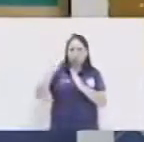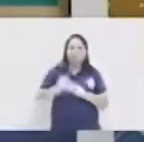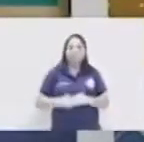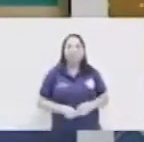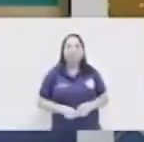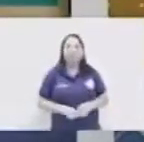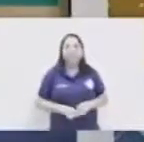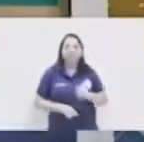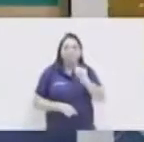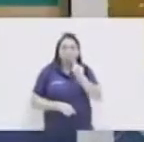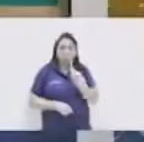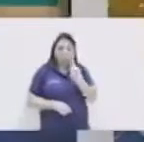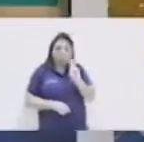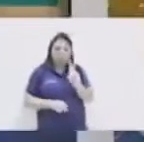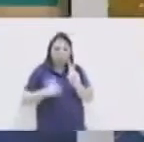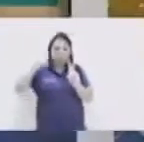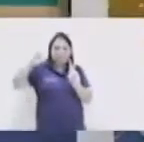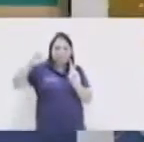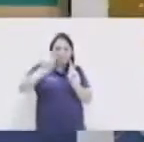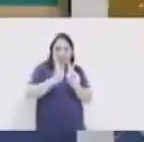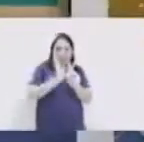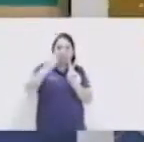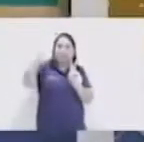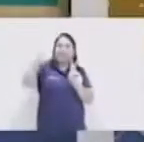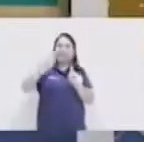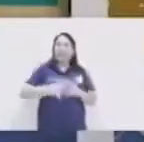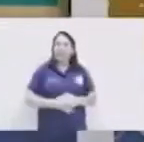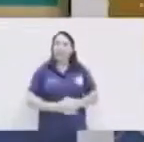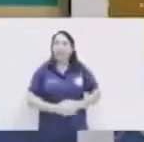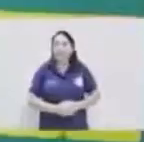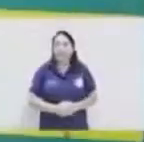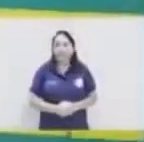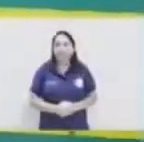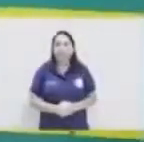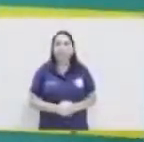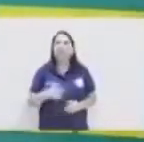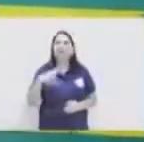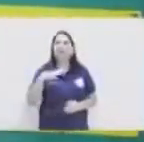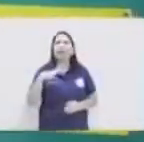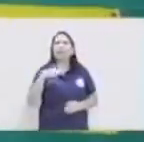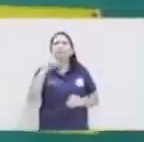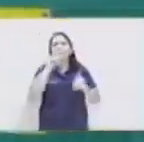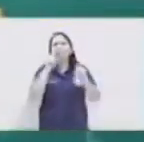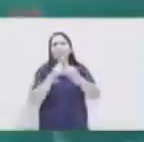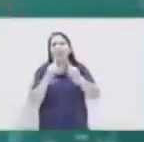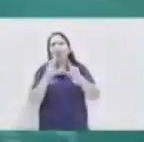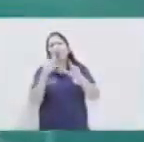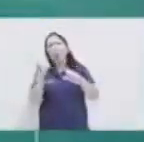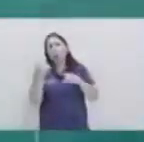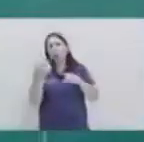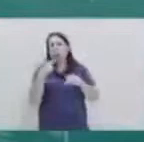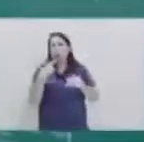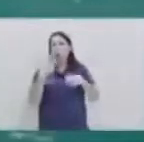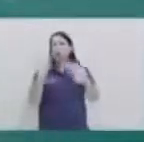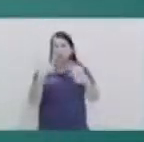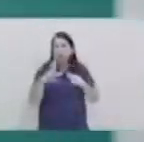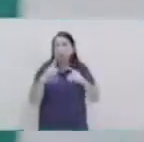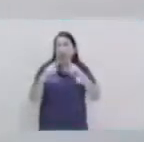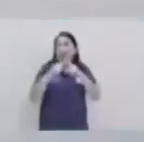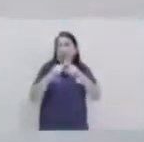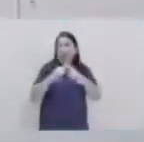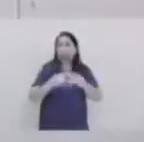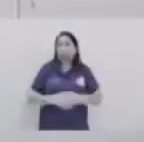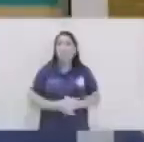el vértice estaría ubicado en esa situación. ¿Qué más tenemos que recordar entonces? Ya que encontramos el